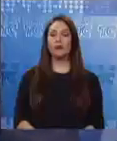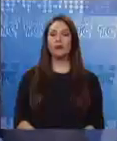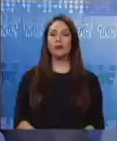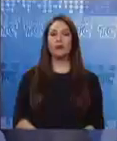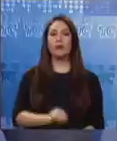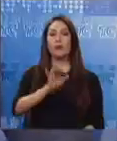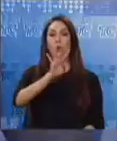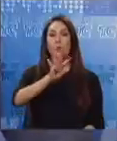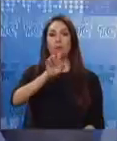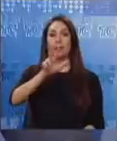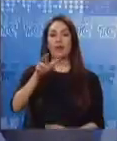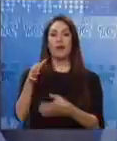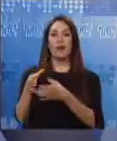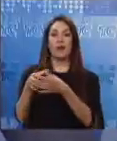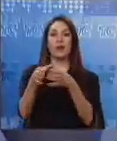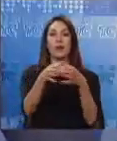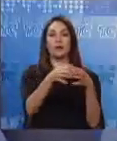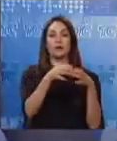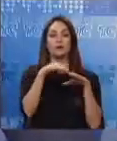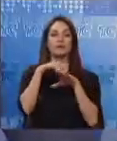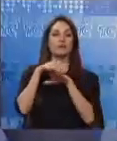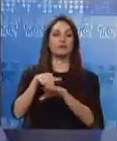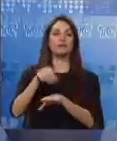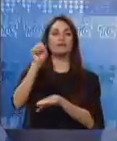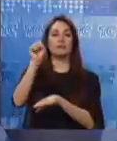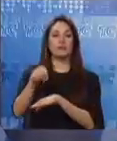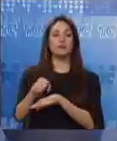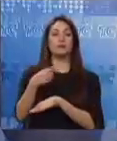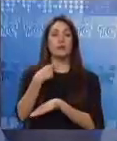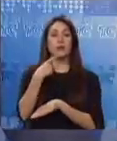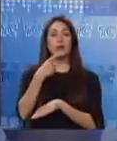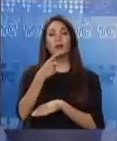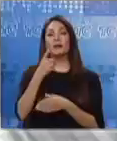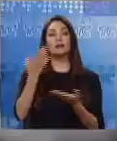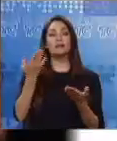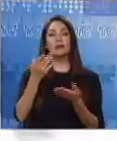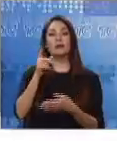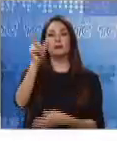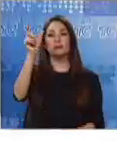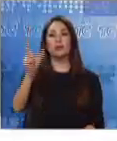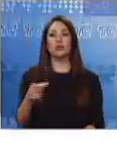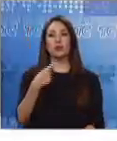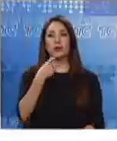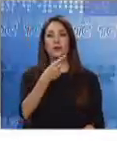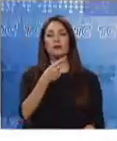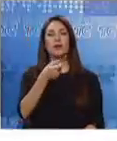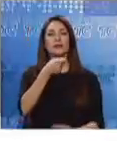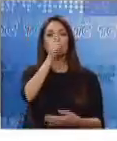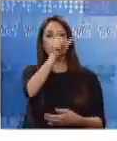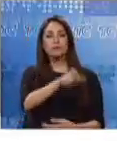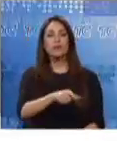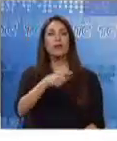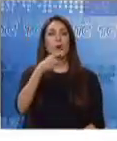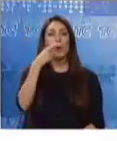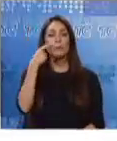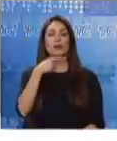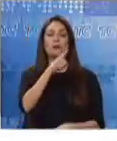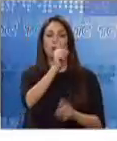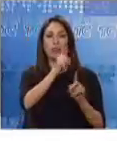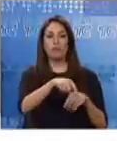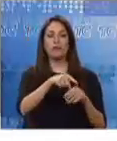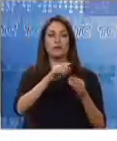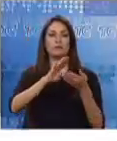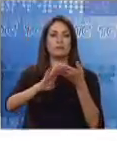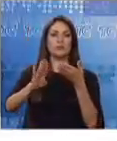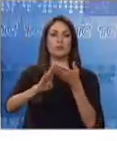Y 43 asociaciones respaldan el pedido de disculpas que solicita un ciudadano al entrevistador Alfredo Pinargotti por haber